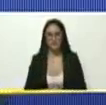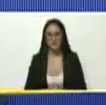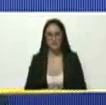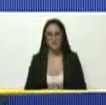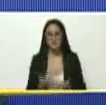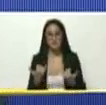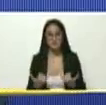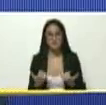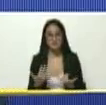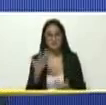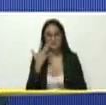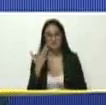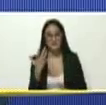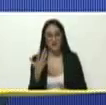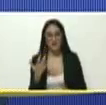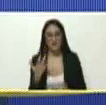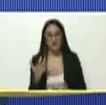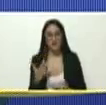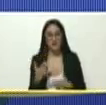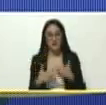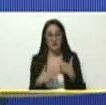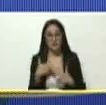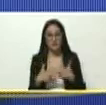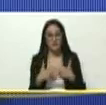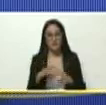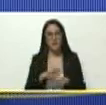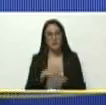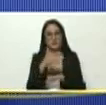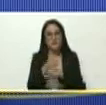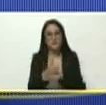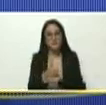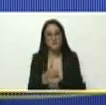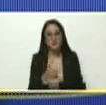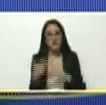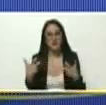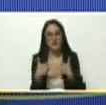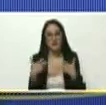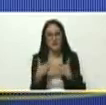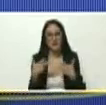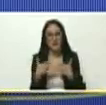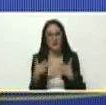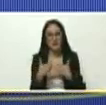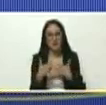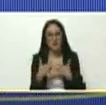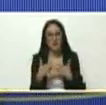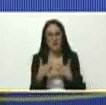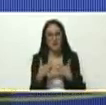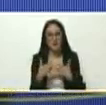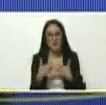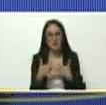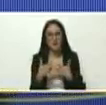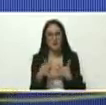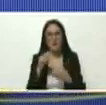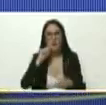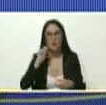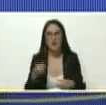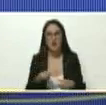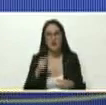Hoy enfrentamos una coyuntura producto del conflicto armado en Ucrania,